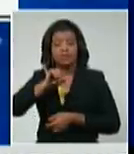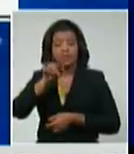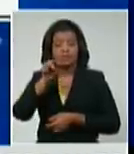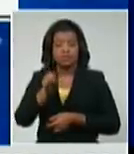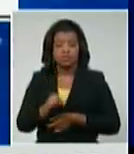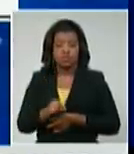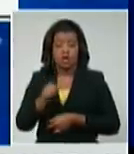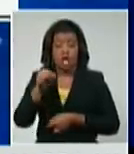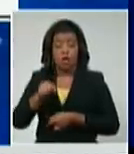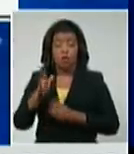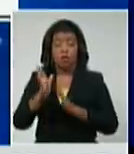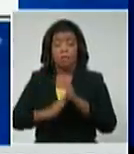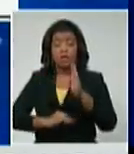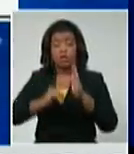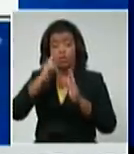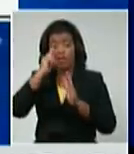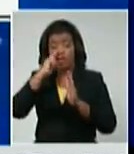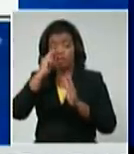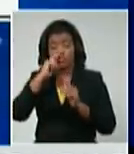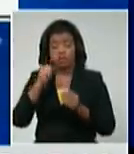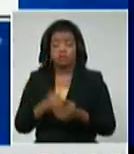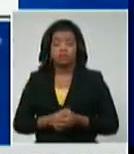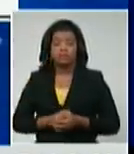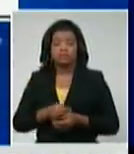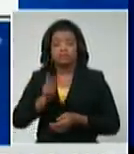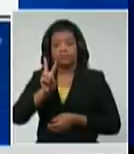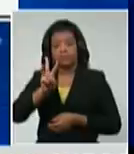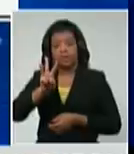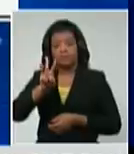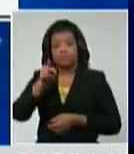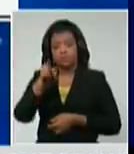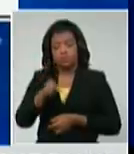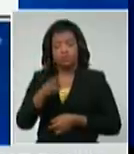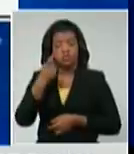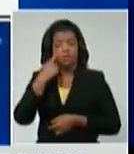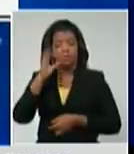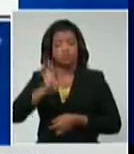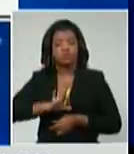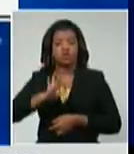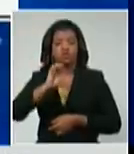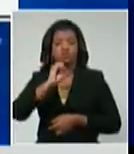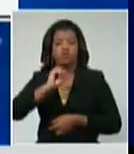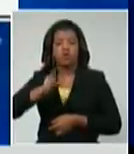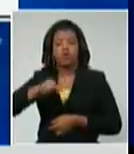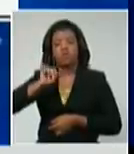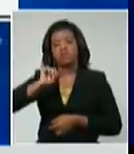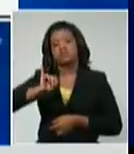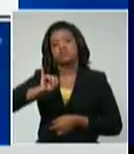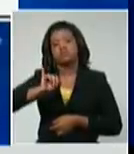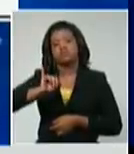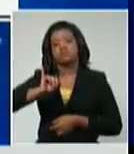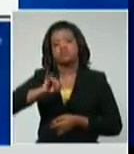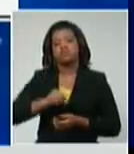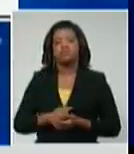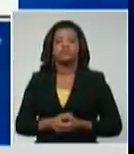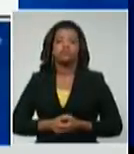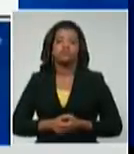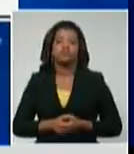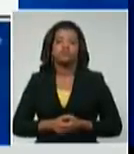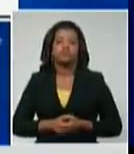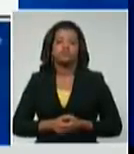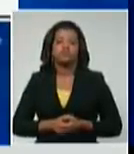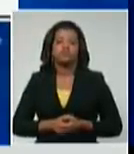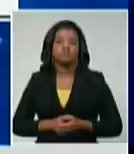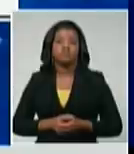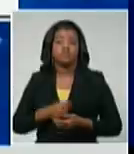mes de noviembre, pues 3, que da una tasa de 0,6. Indiscutiblemente, en la evolución